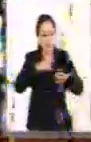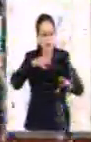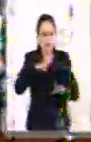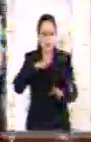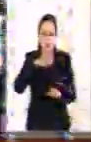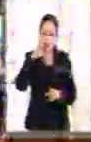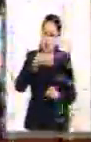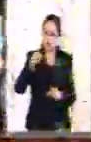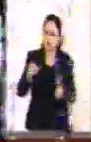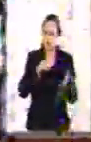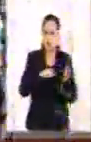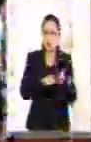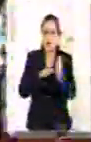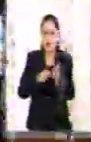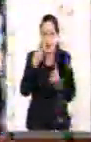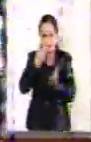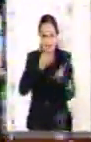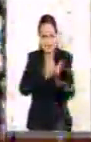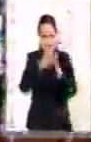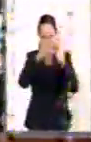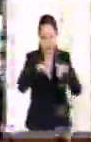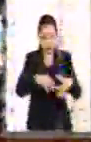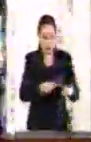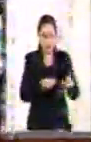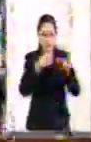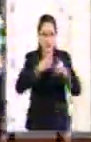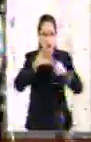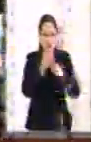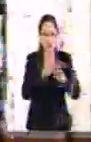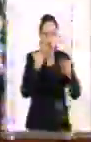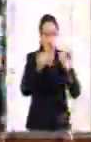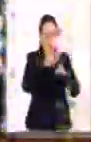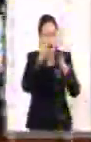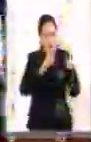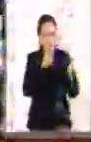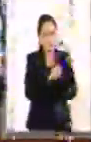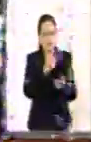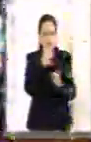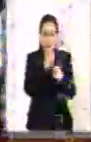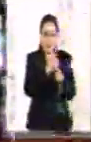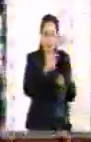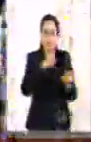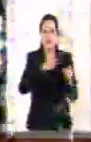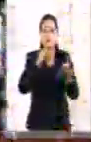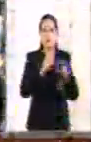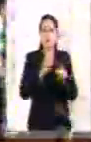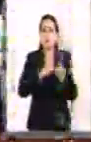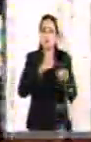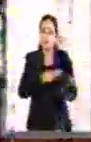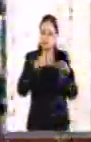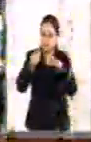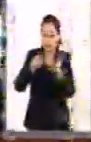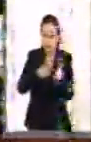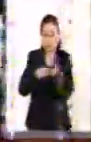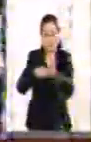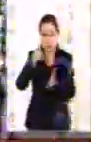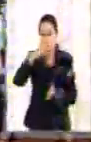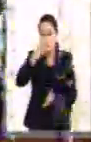por presentado un dictamen por parte de la Comisión de Estudios Legislativos Primera y en consecuencia no